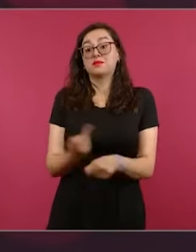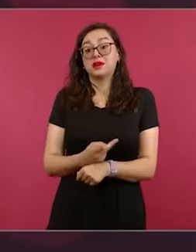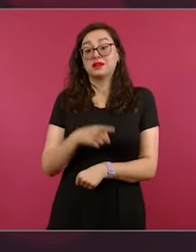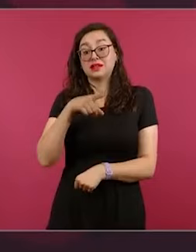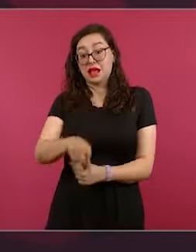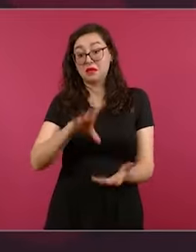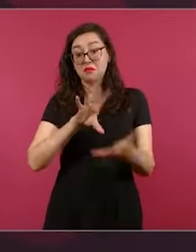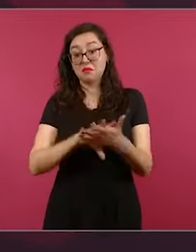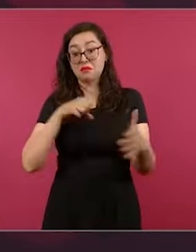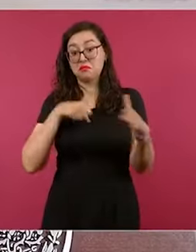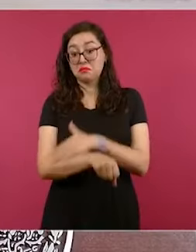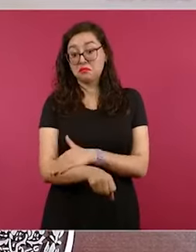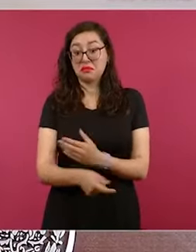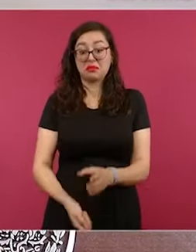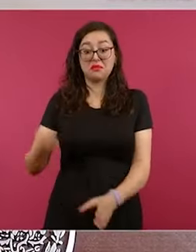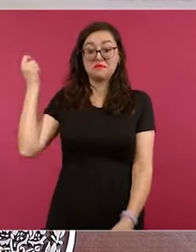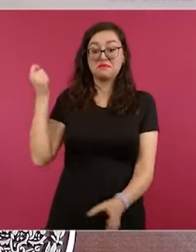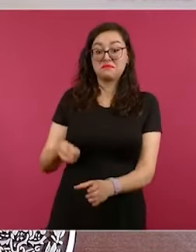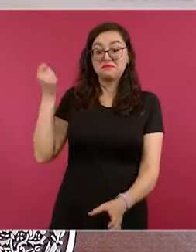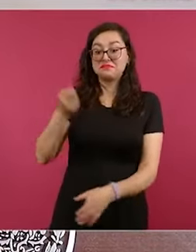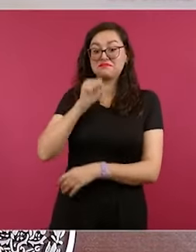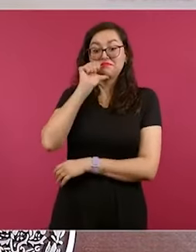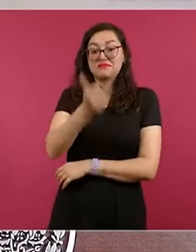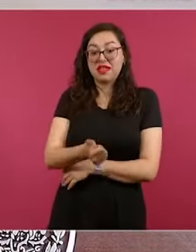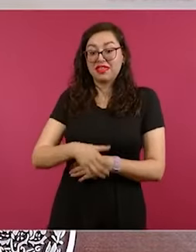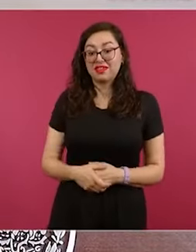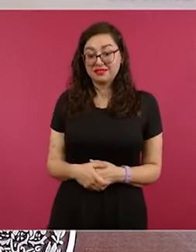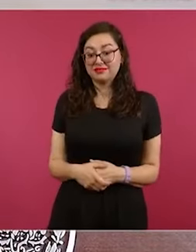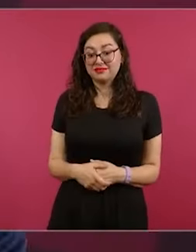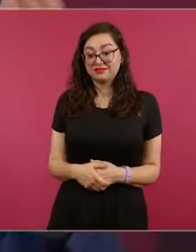resuelto lo de la sentencia o hay abiertos otros expedientes,